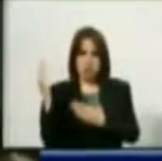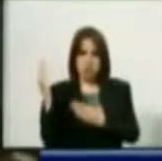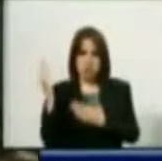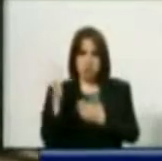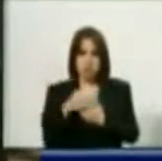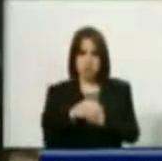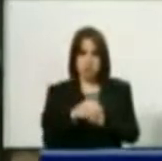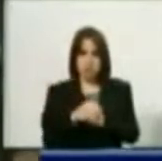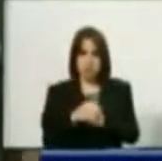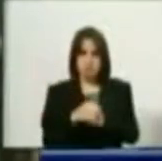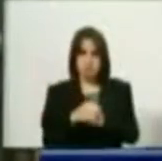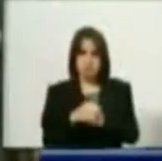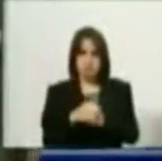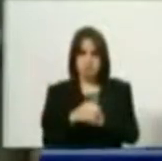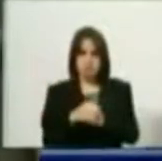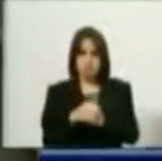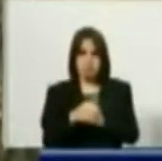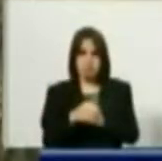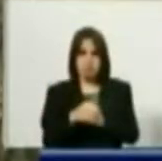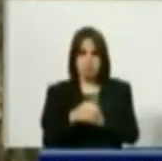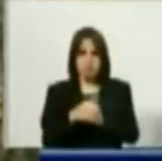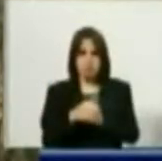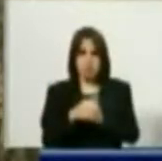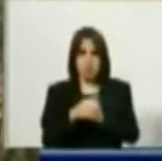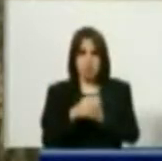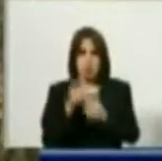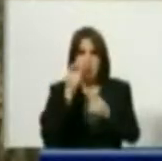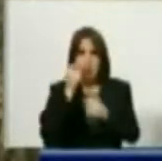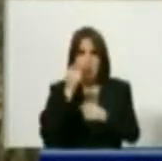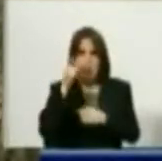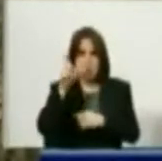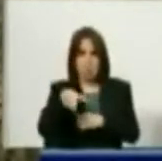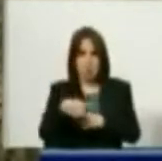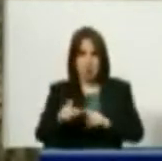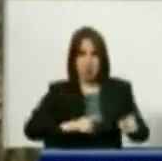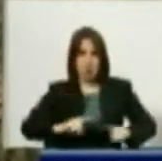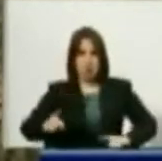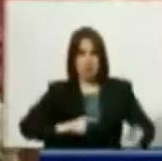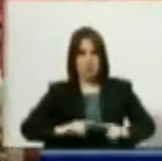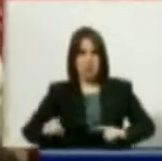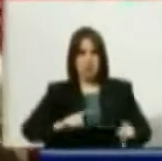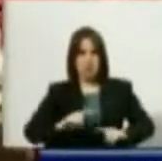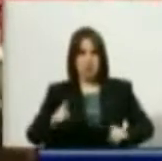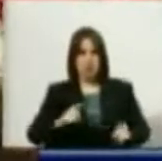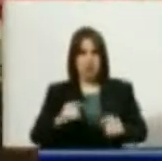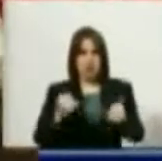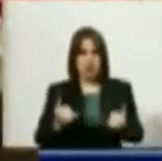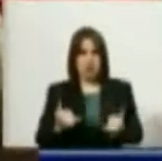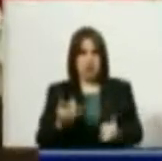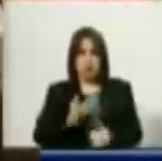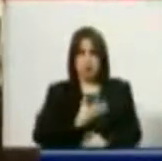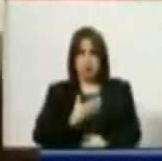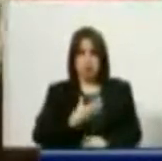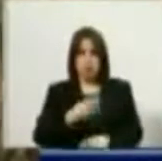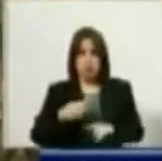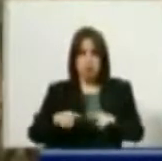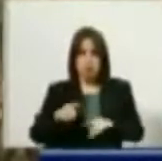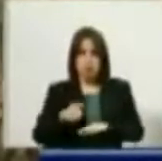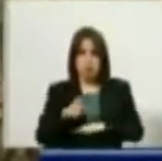Vargas roider Juan iriarte coordinador estatal del bloque Constituyente el estado Vargas